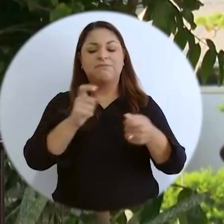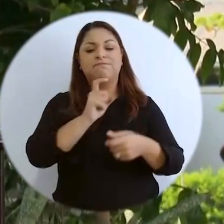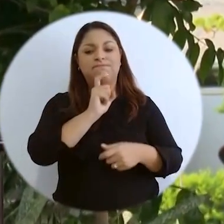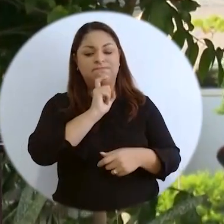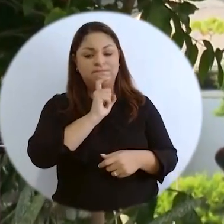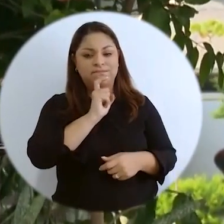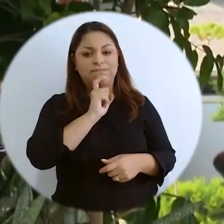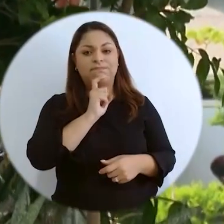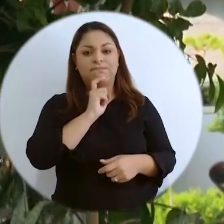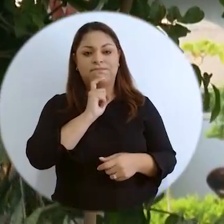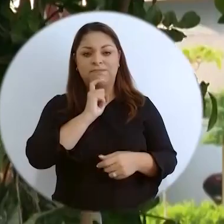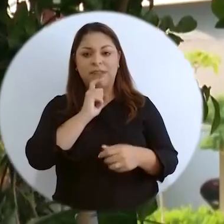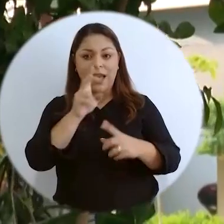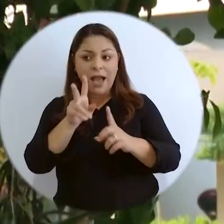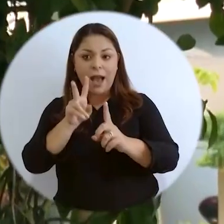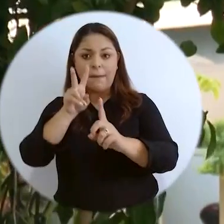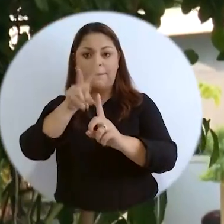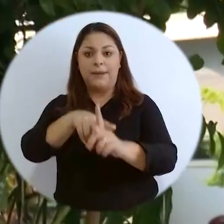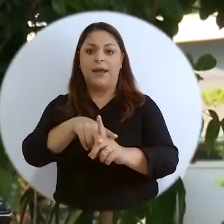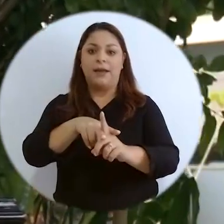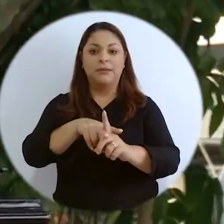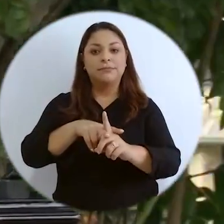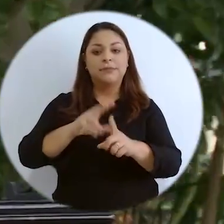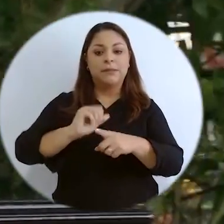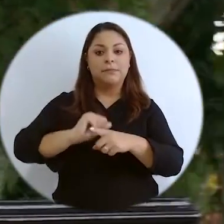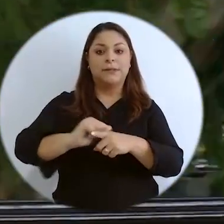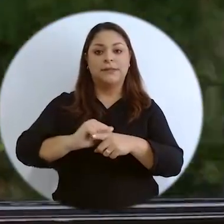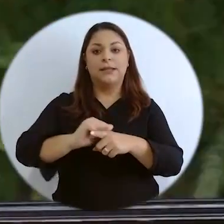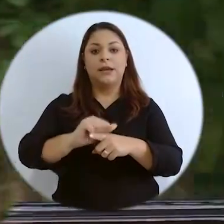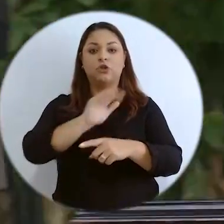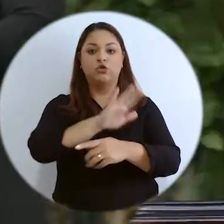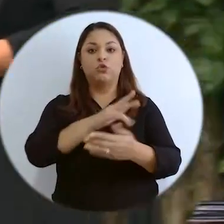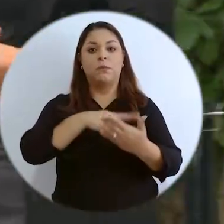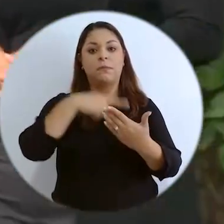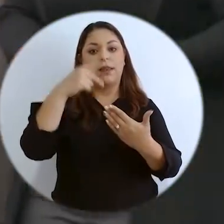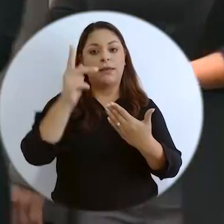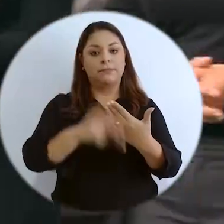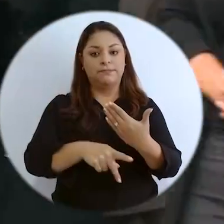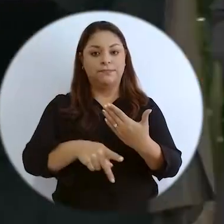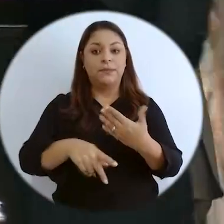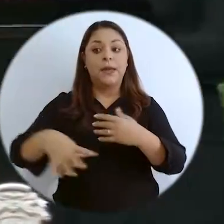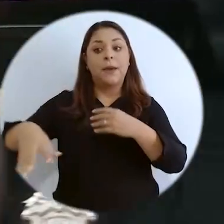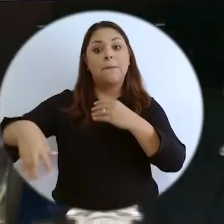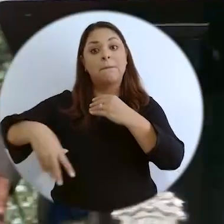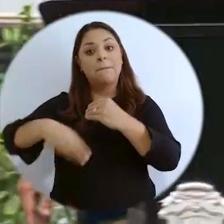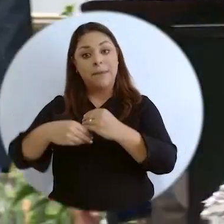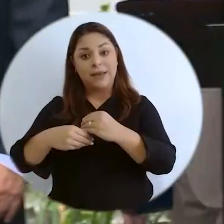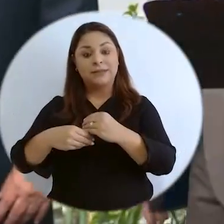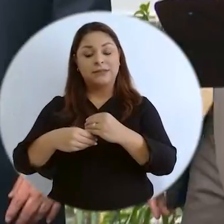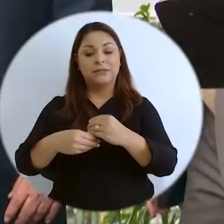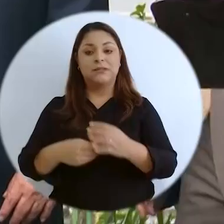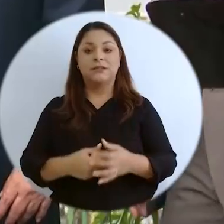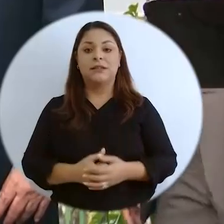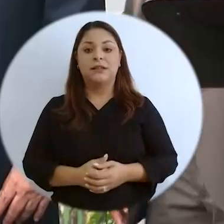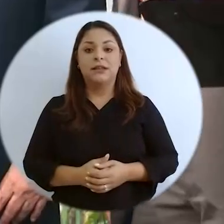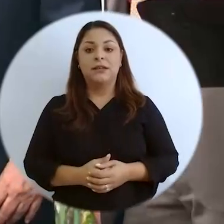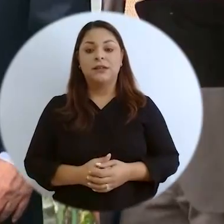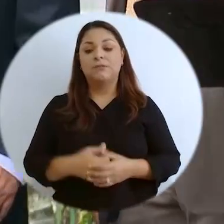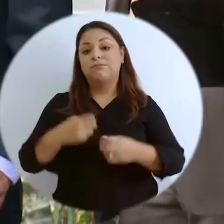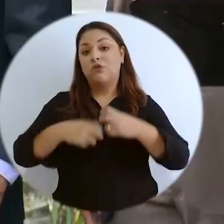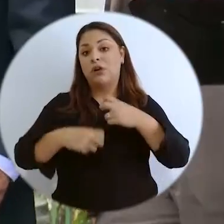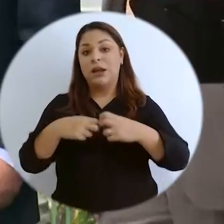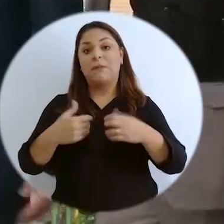político-administrativa, y eso dificulta implementar. Muy posiblemente, si a eso le sumamos lo que mencionaba antes,